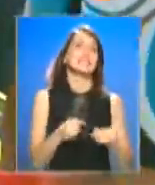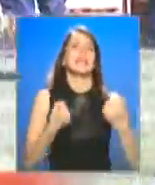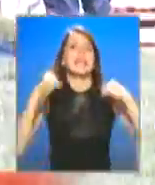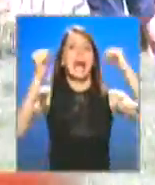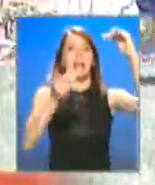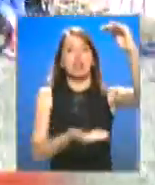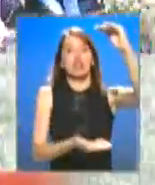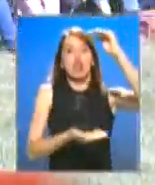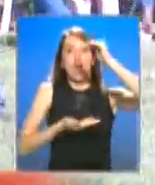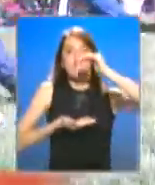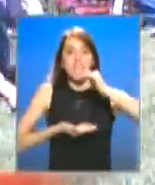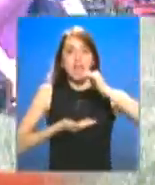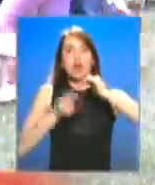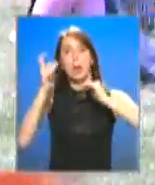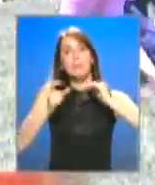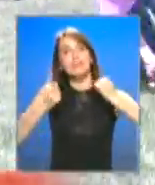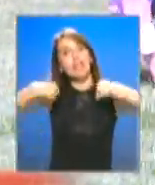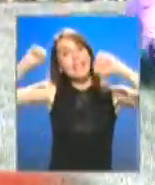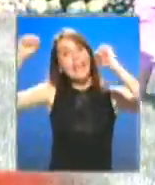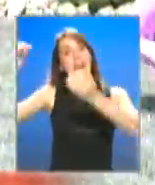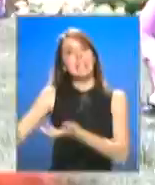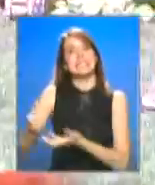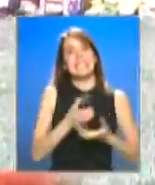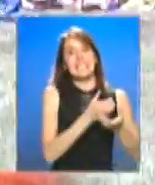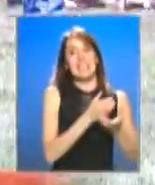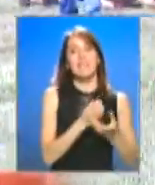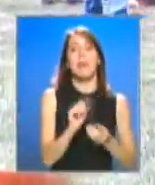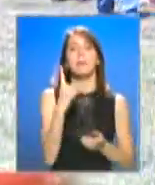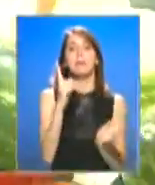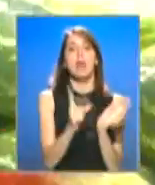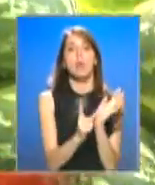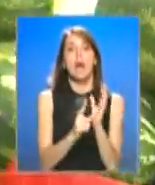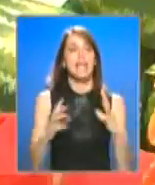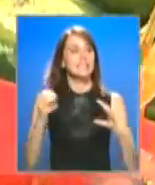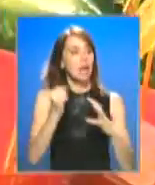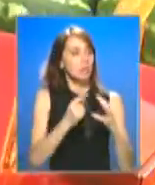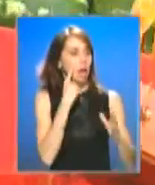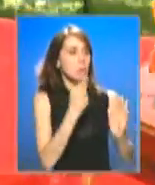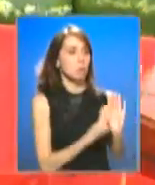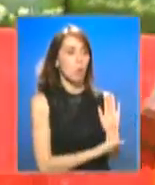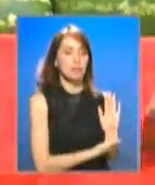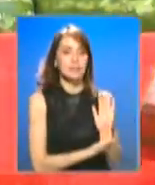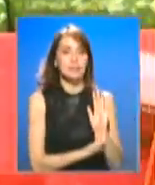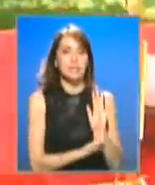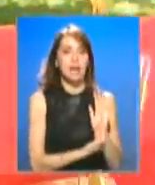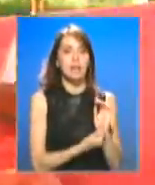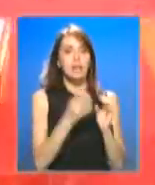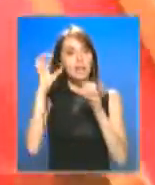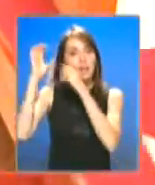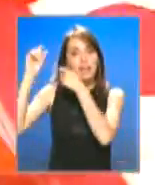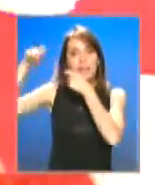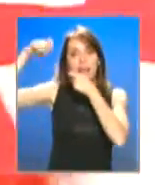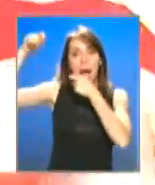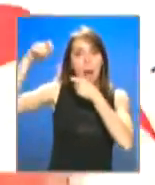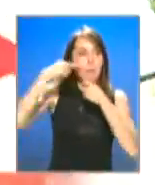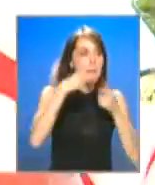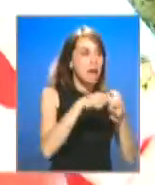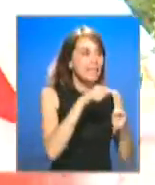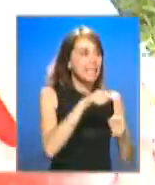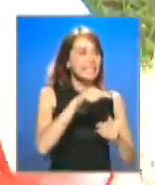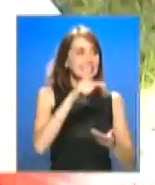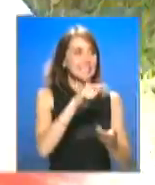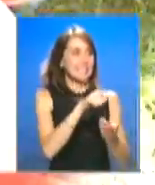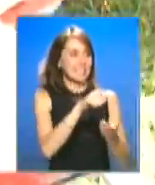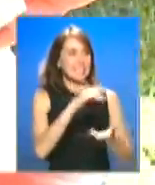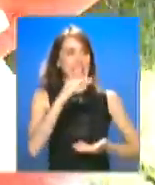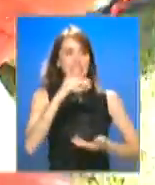que se va a llevar el ganador del primer lugar de la sandía. A ver si podemos mostrarlo un poco, si es que la cámara nos puede apuntar acá. Este es el trofeo